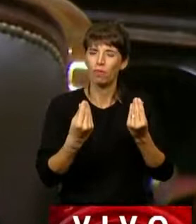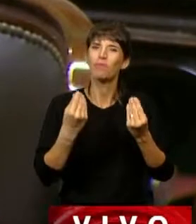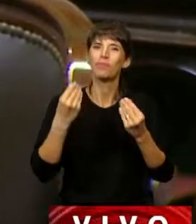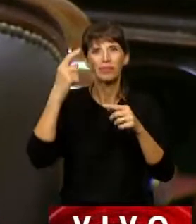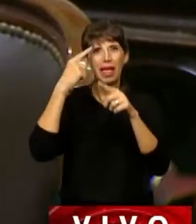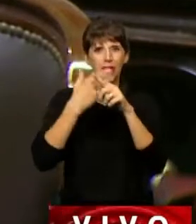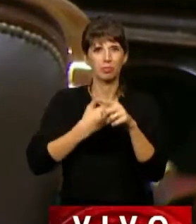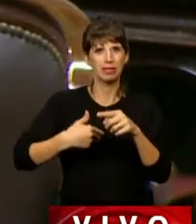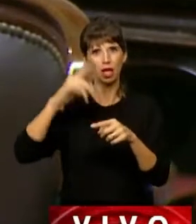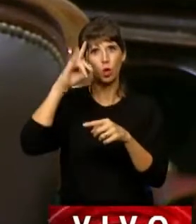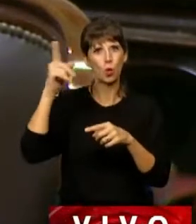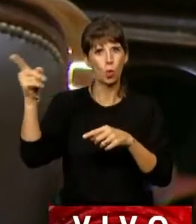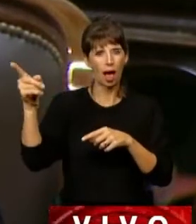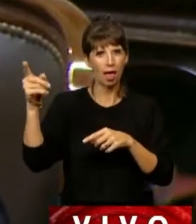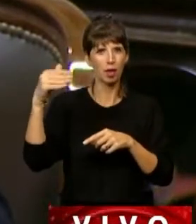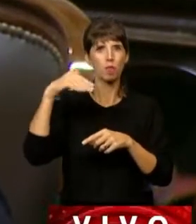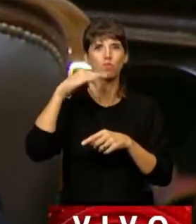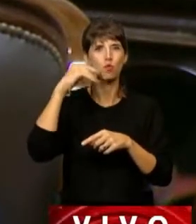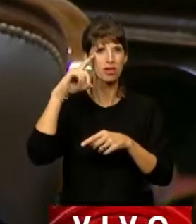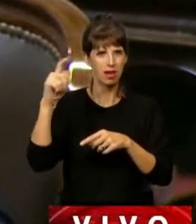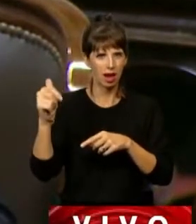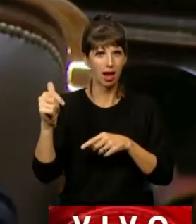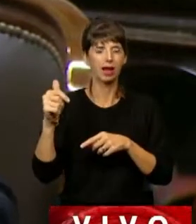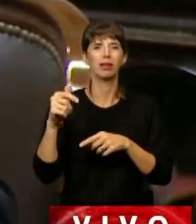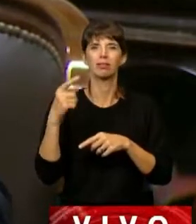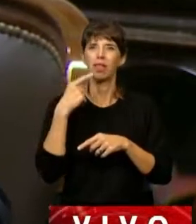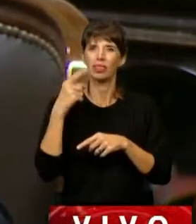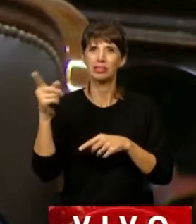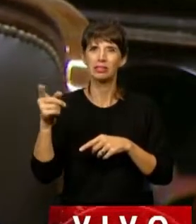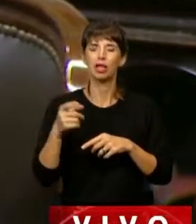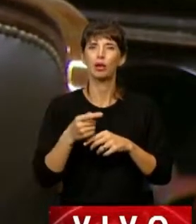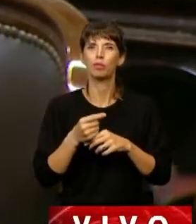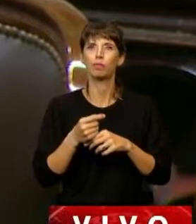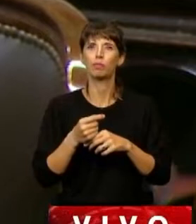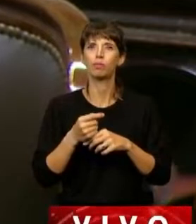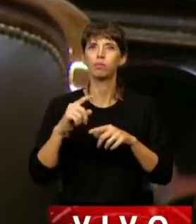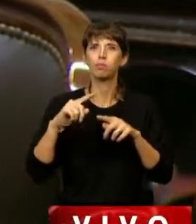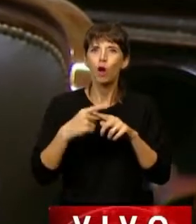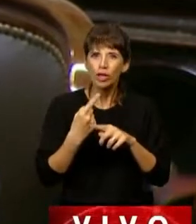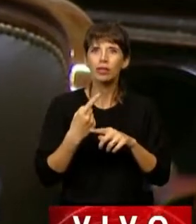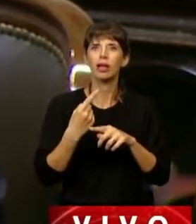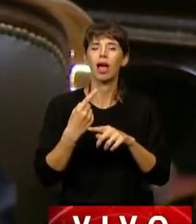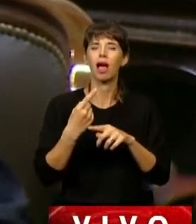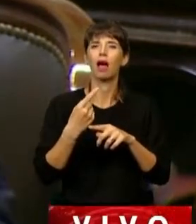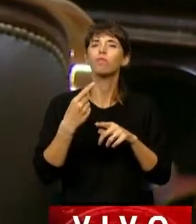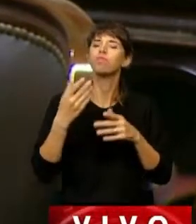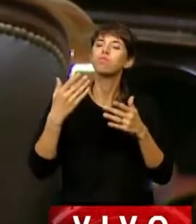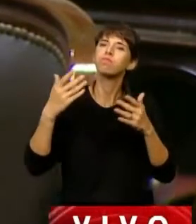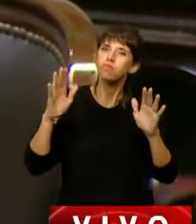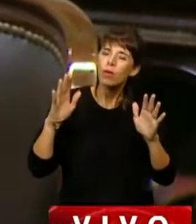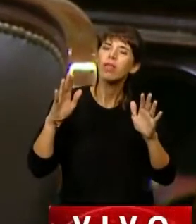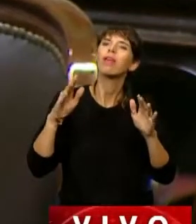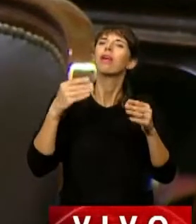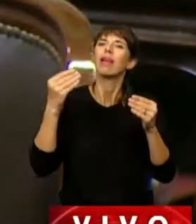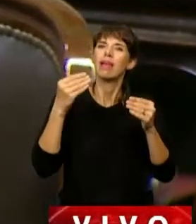Uruguay, Mujica, que decía que la política podía ir unos kilómetros